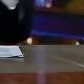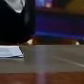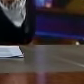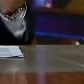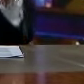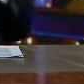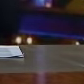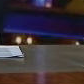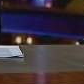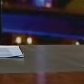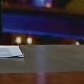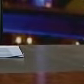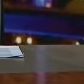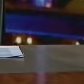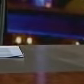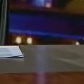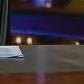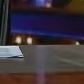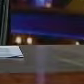glorificaba la paz.